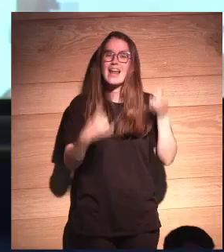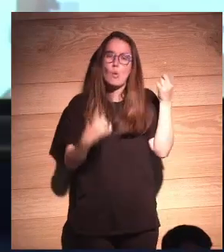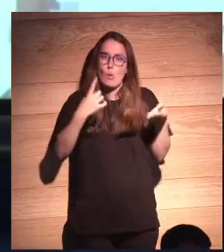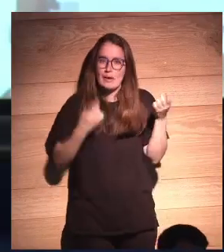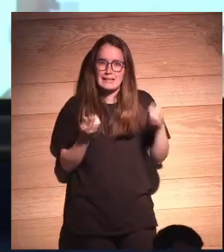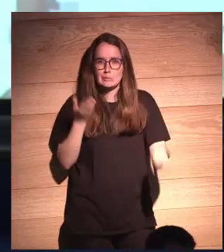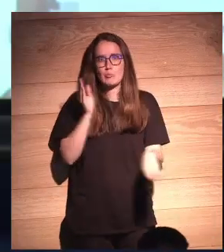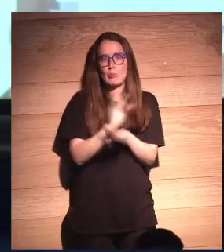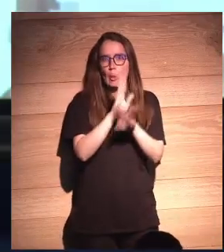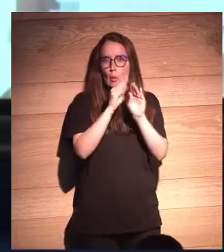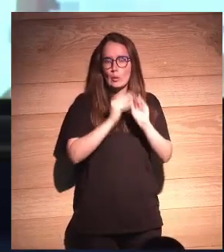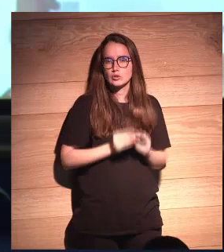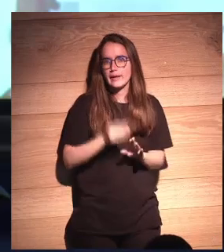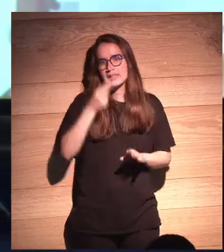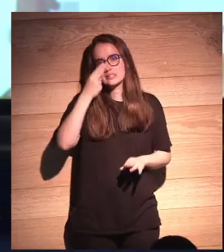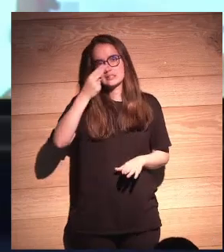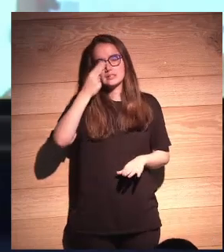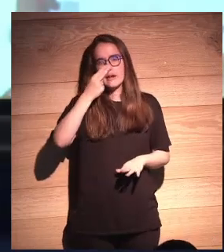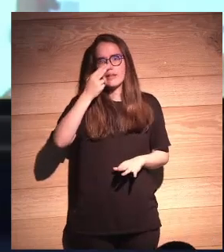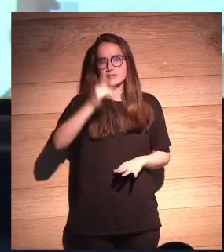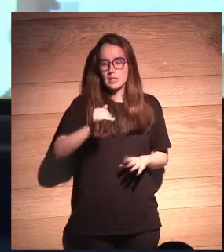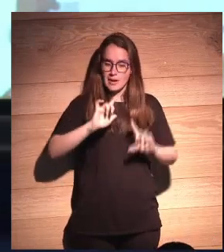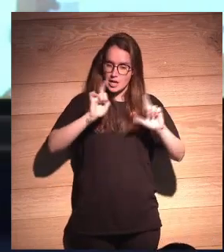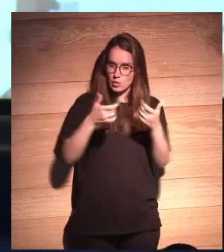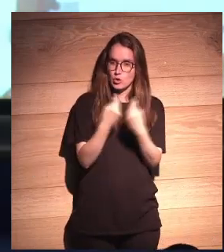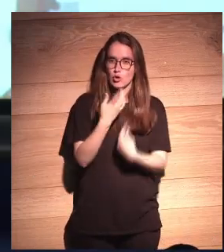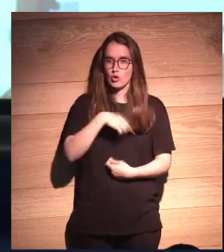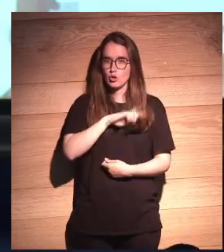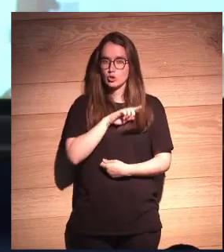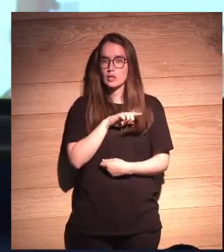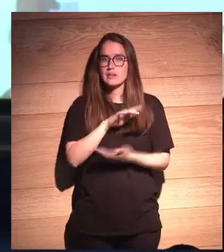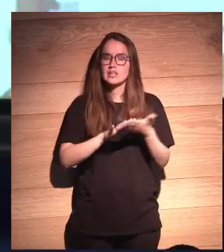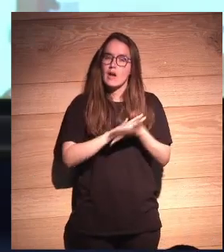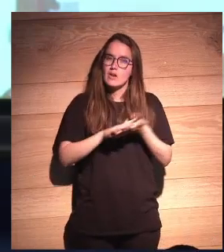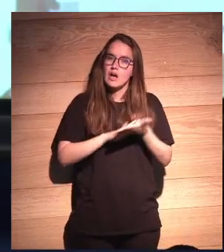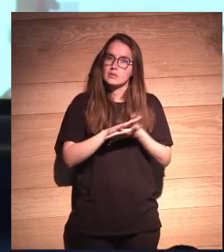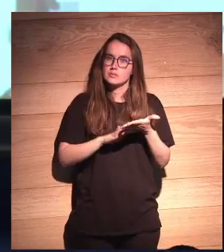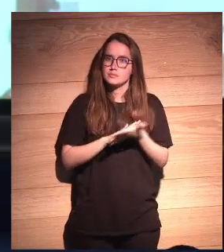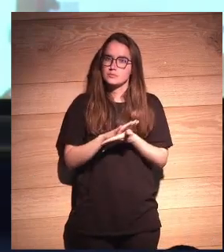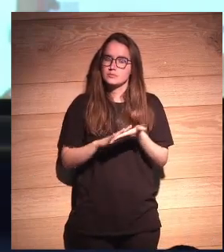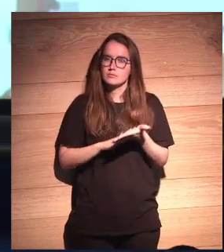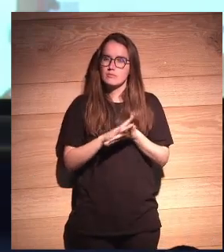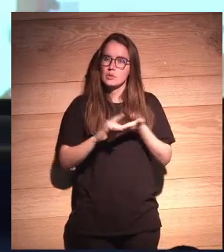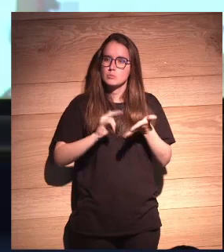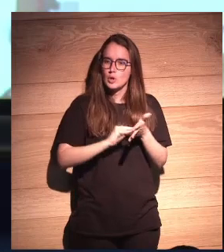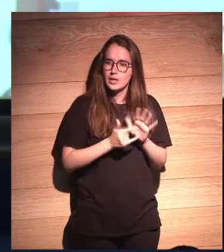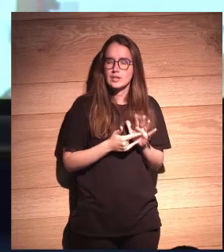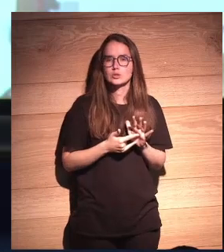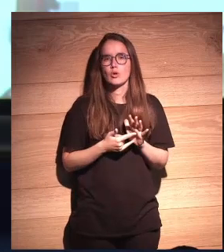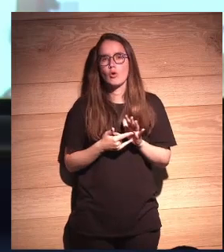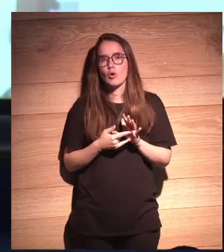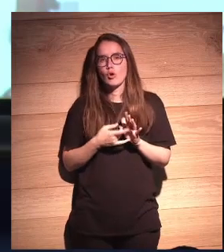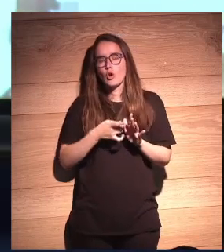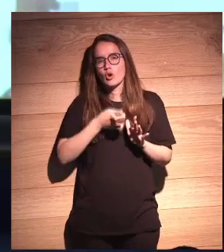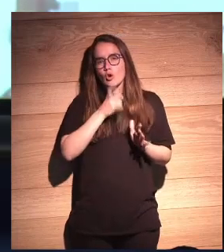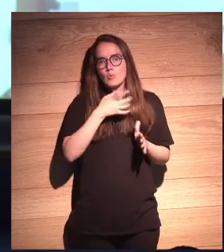Algunas productoras estaban interesadas en reunirse con nosotras y hablar sobre el proyecto y cómo